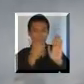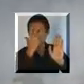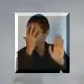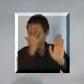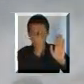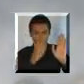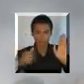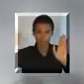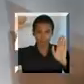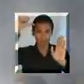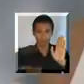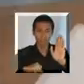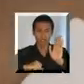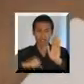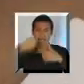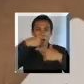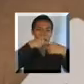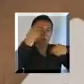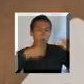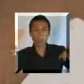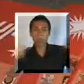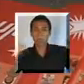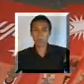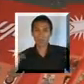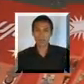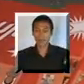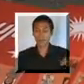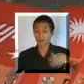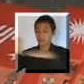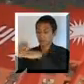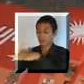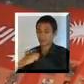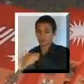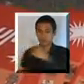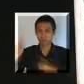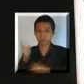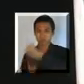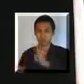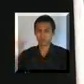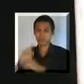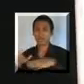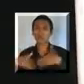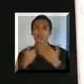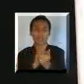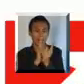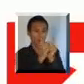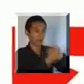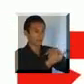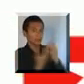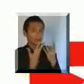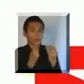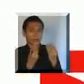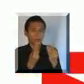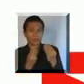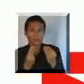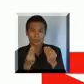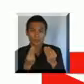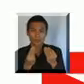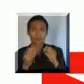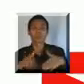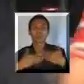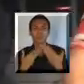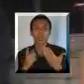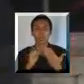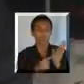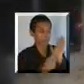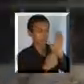capaz Arena, difamando, suplantando identidad, desinformando al pueblo salvadoreño, calumniando al